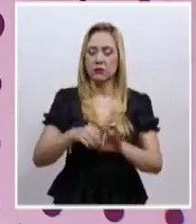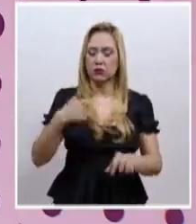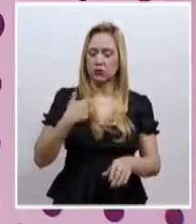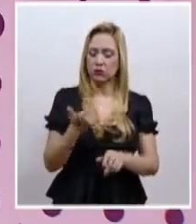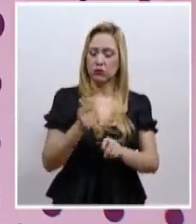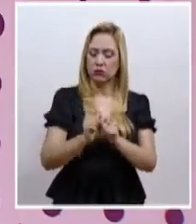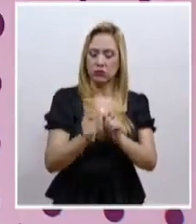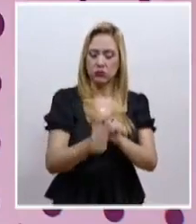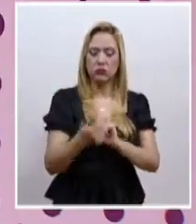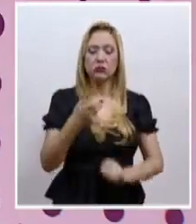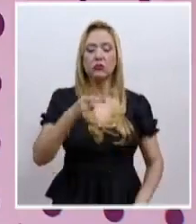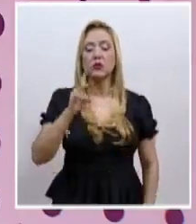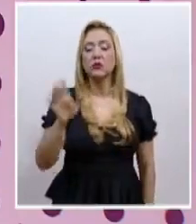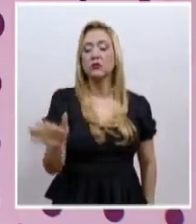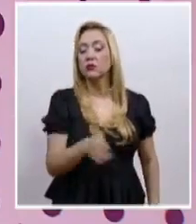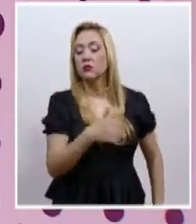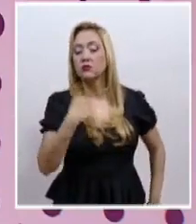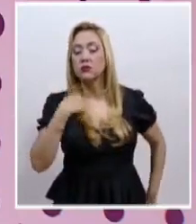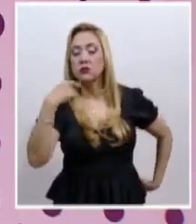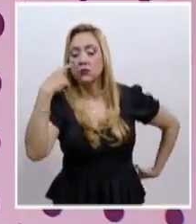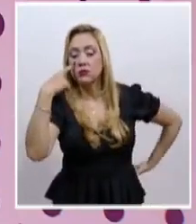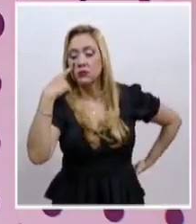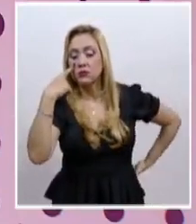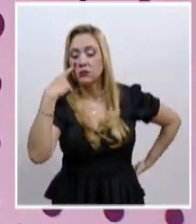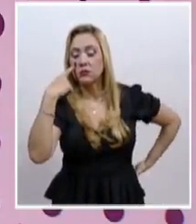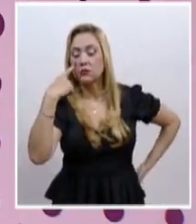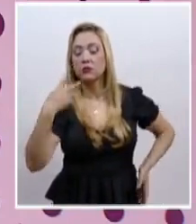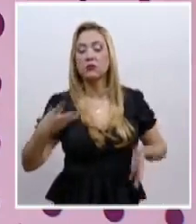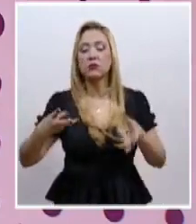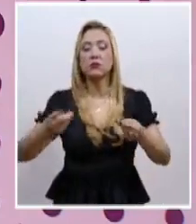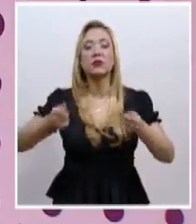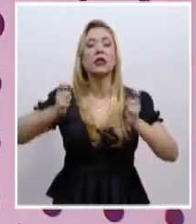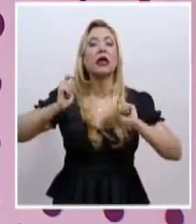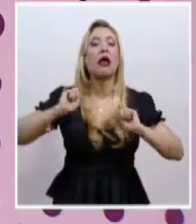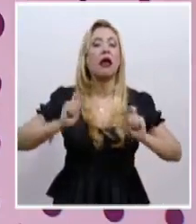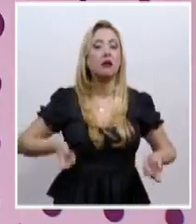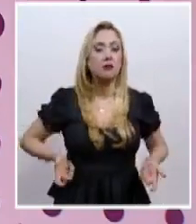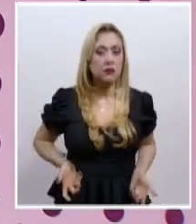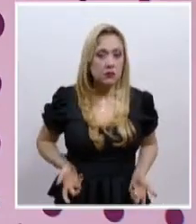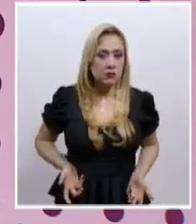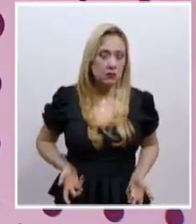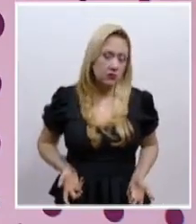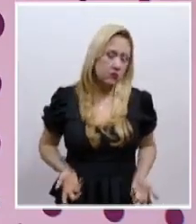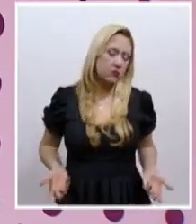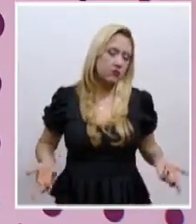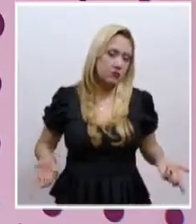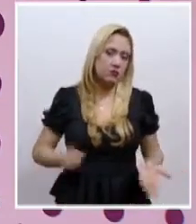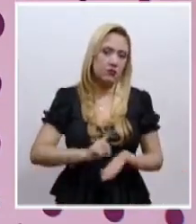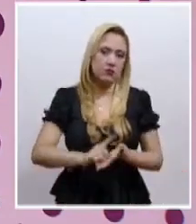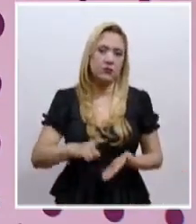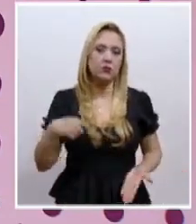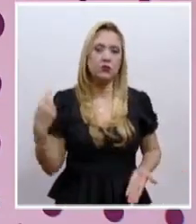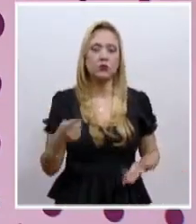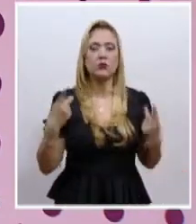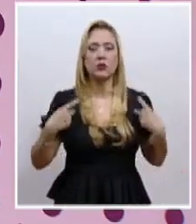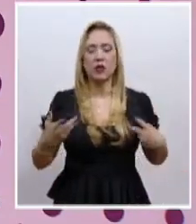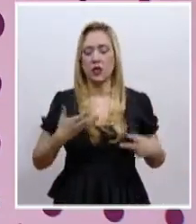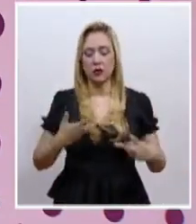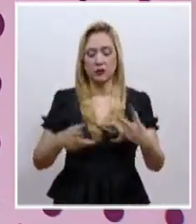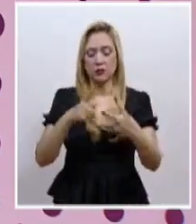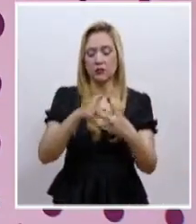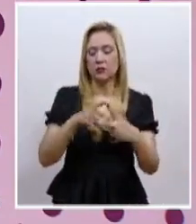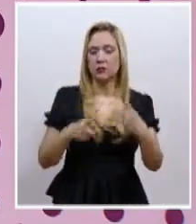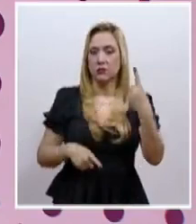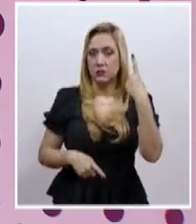dinero, pero quiero ver en qué se gasta. Entonces, cuando hablamos de los derechos de los contribuyentes, yo creo que tendrían estas dos vertientes. Uno,